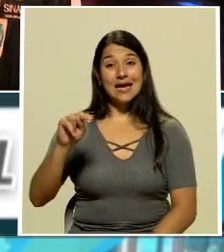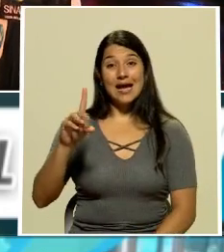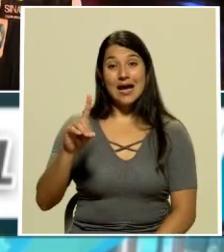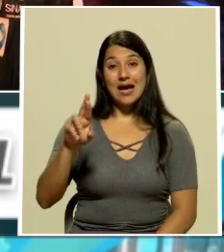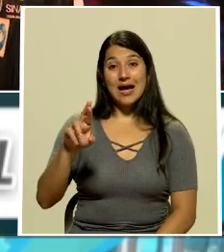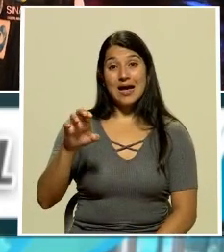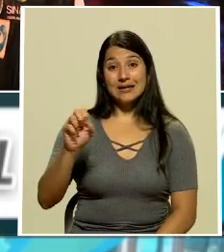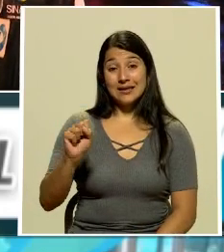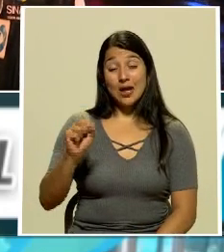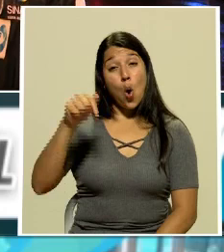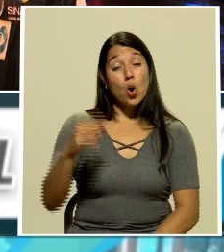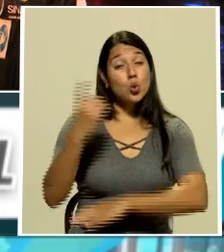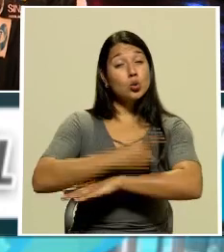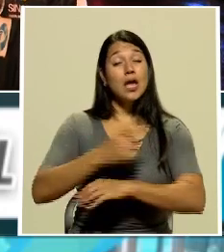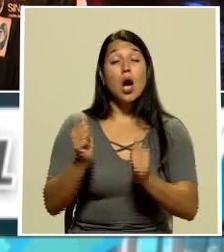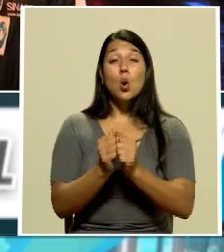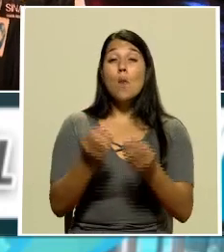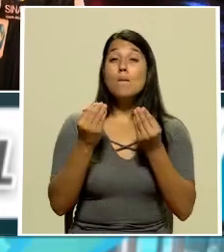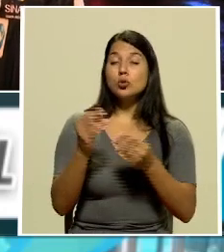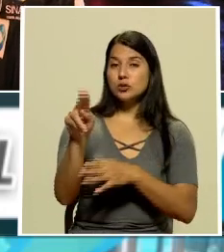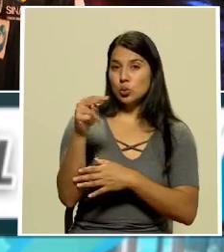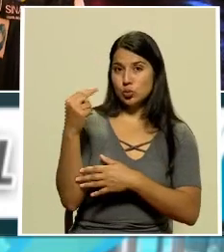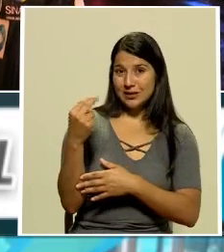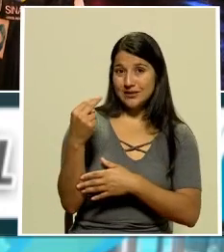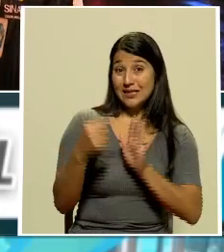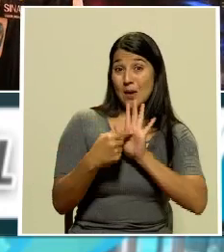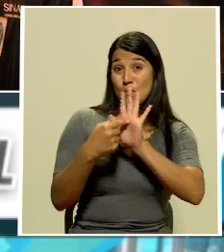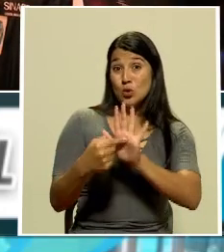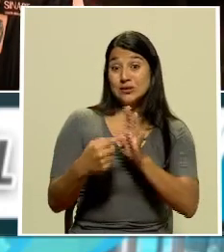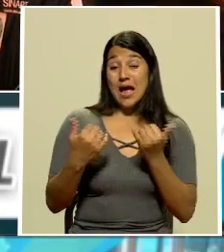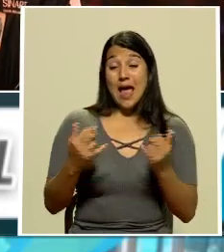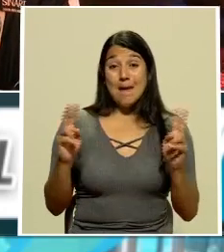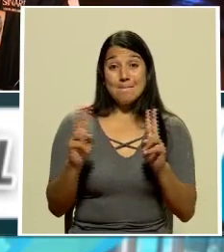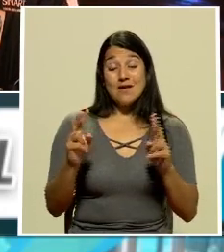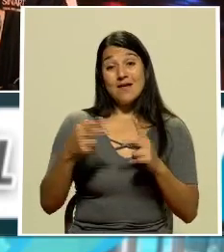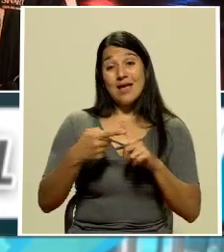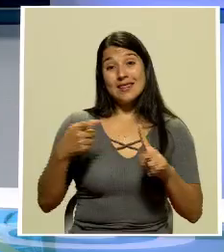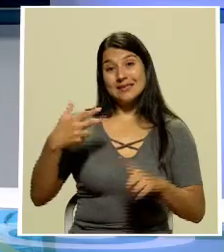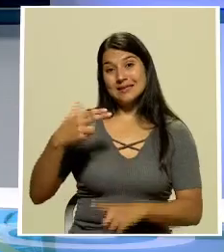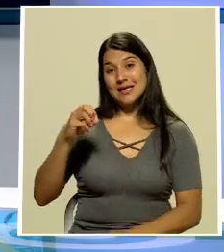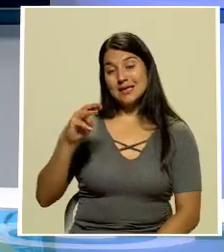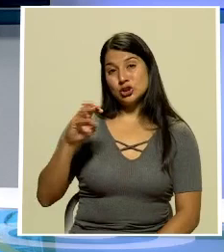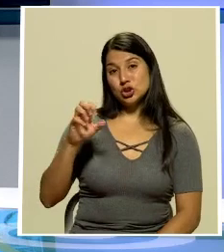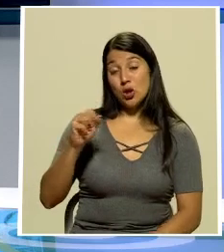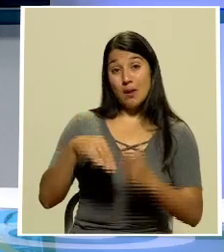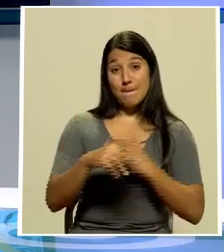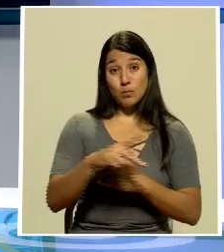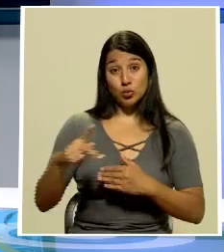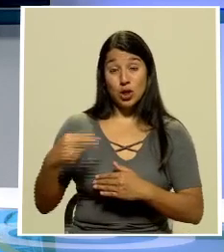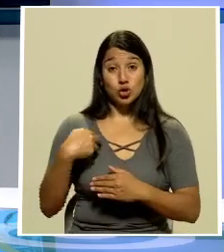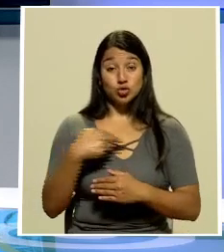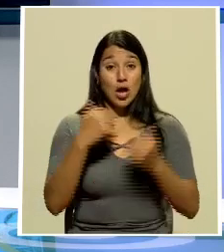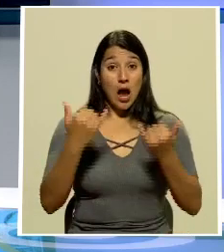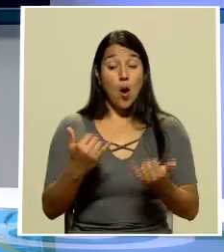Una jornada muy intensa, una transmisión en vivo desde Chomes en Punta Arenas. En este momento hacemos